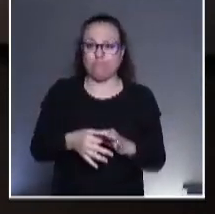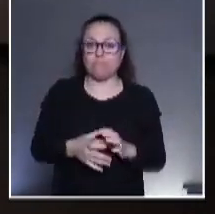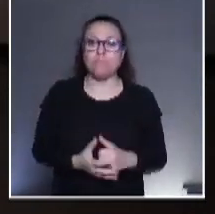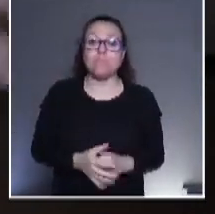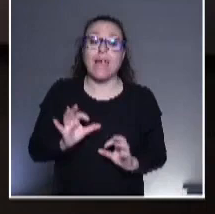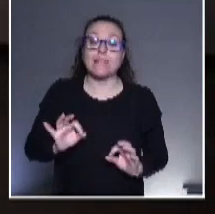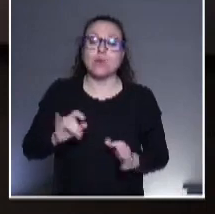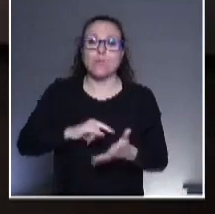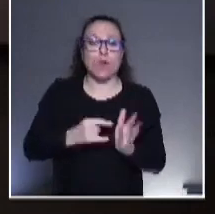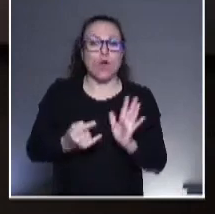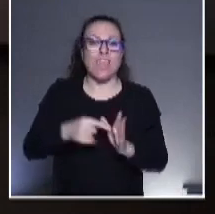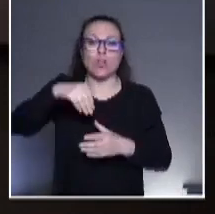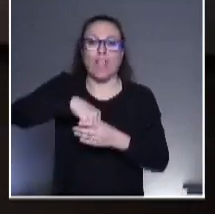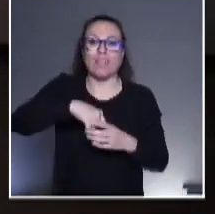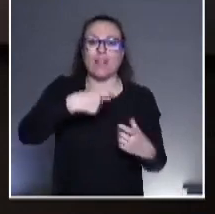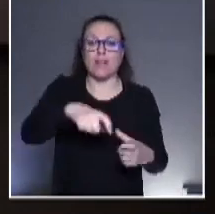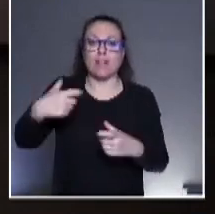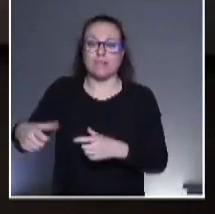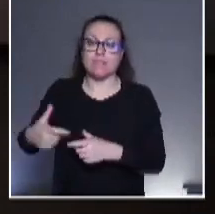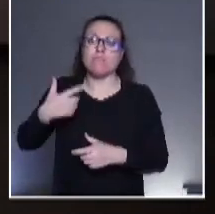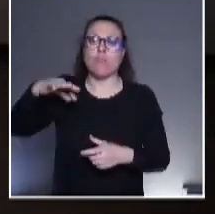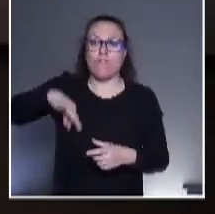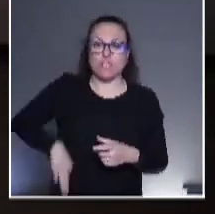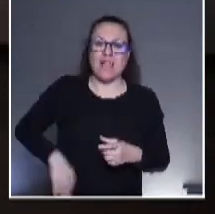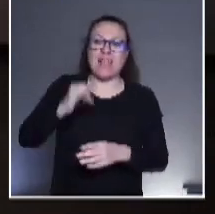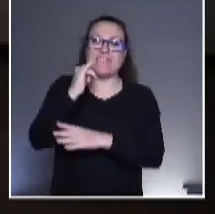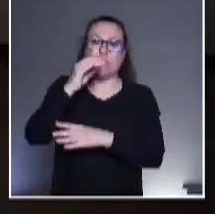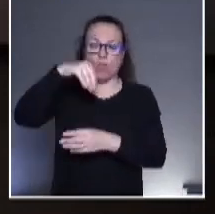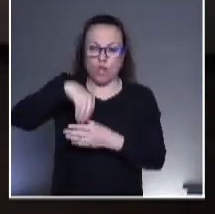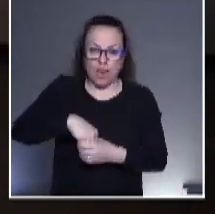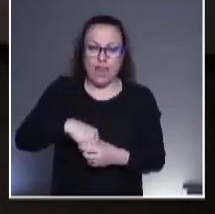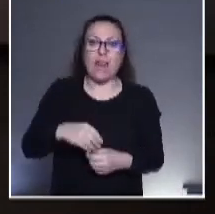pues, de un proyecto interdisciplinar, interprofesional, interinstitucional,